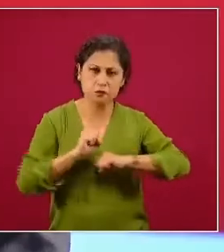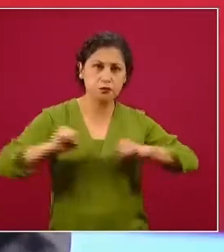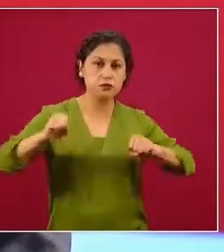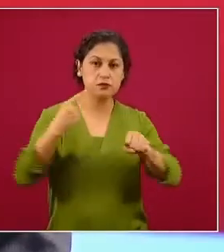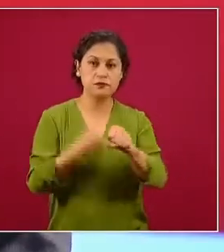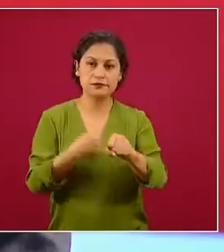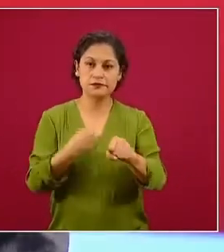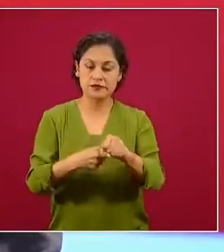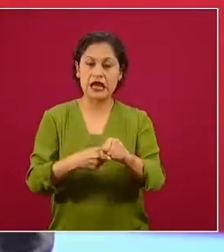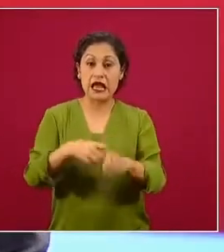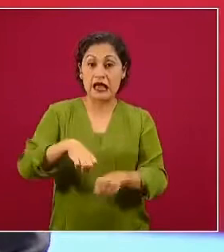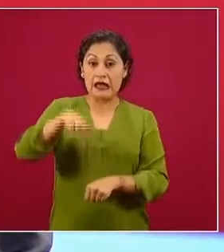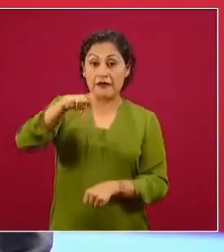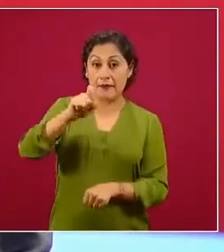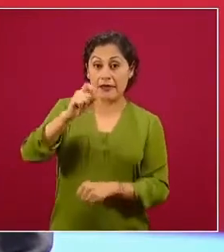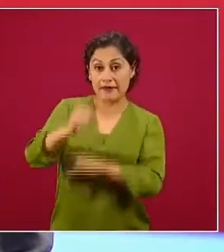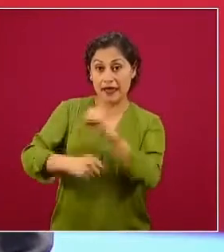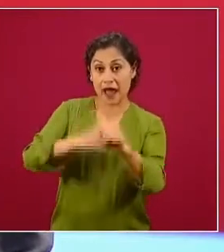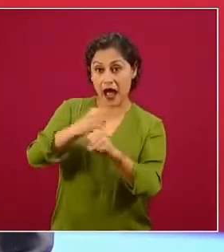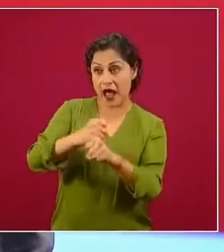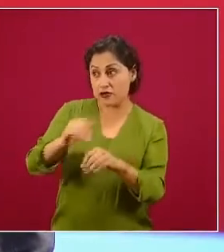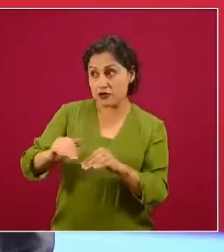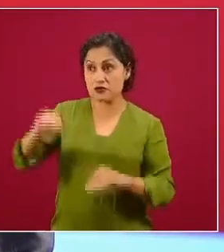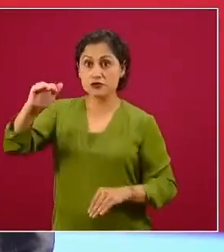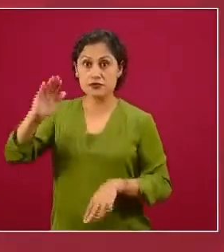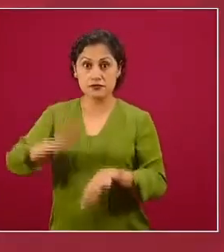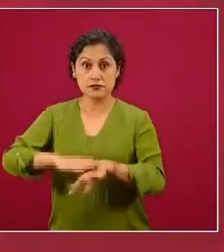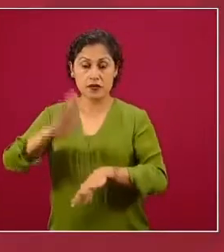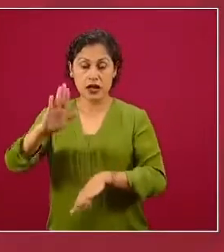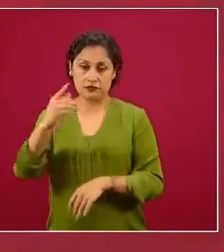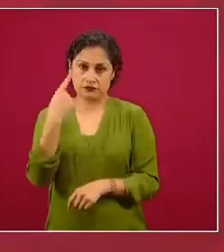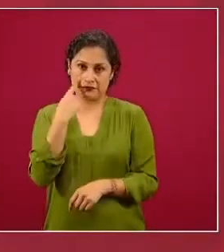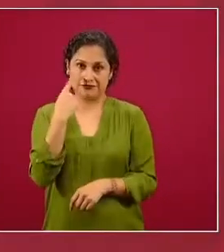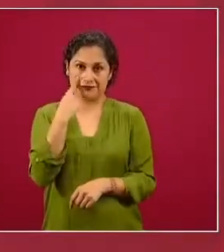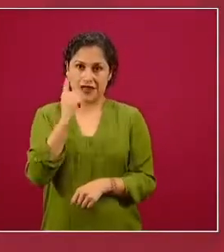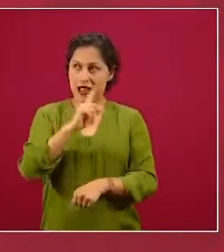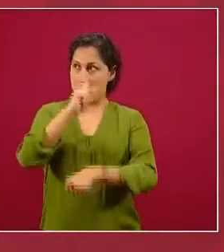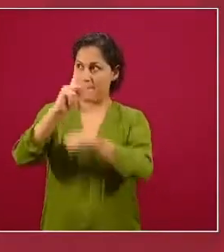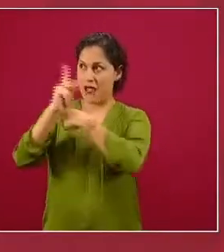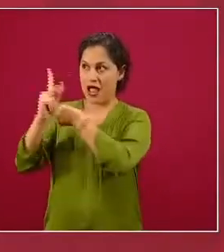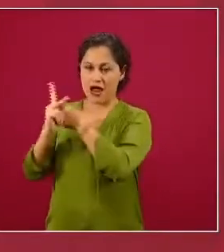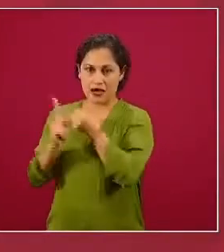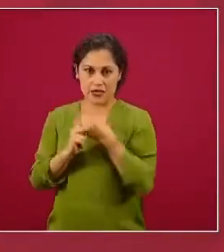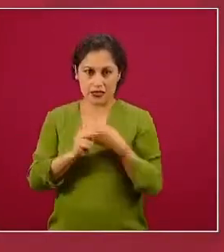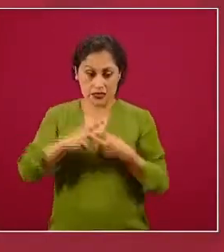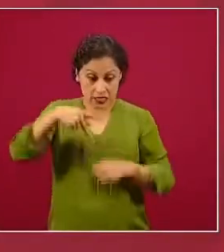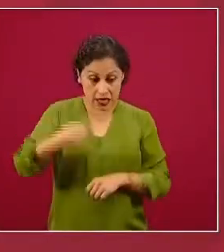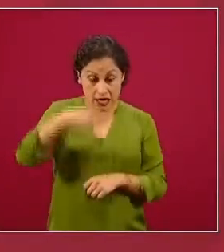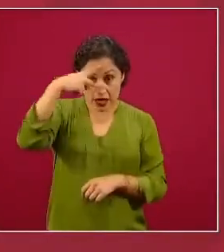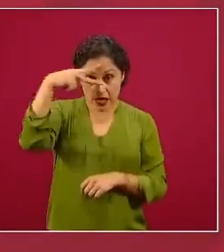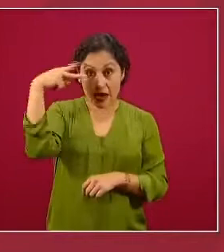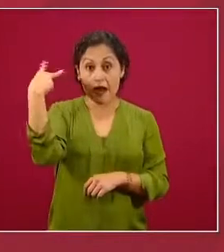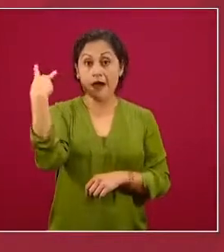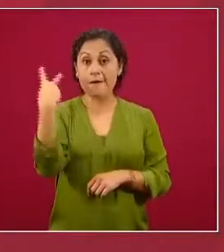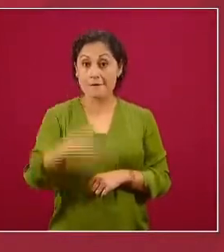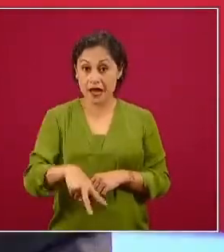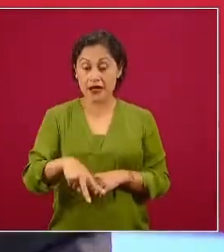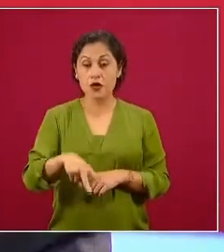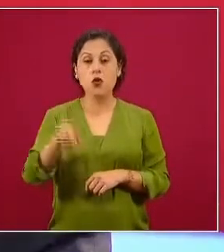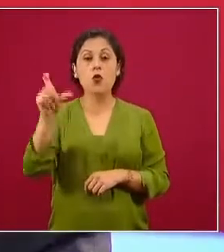años. En México es uno de los pocos países que ha reducido su esperanza de vida al